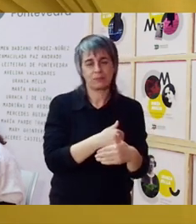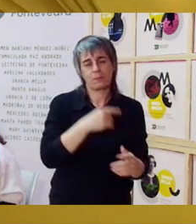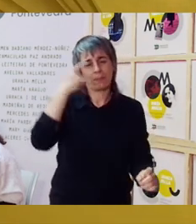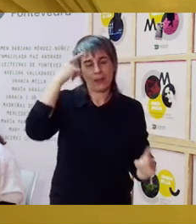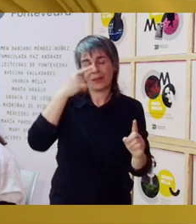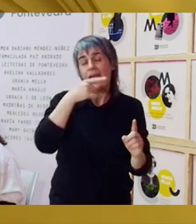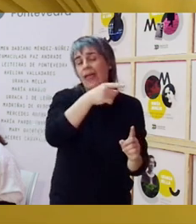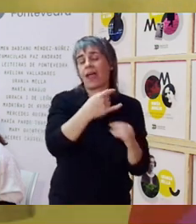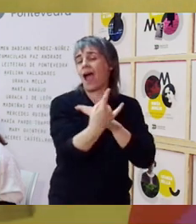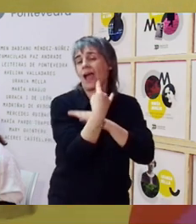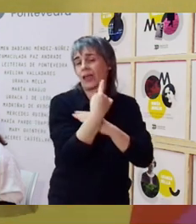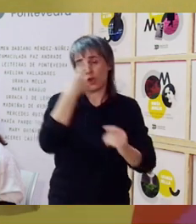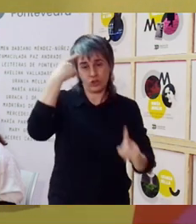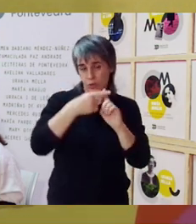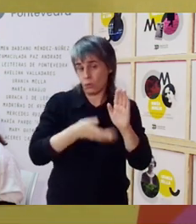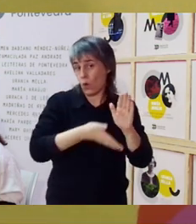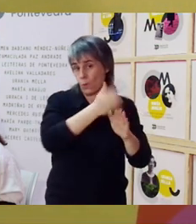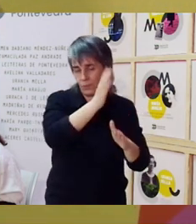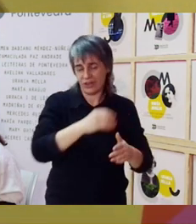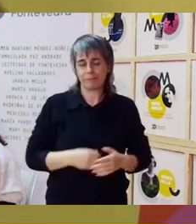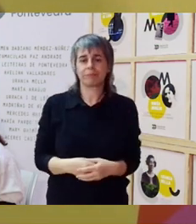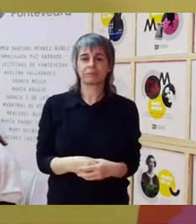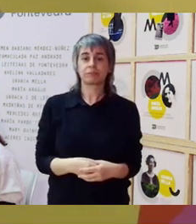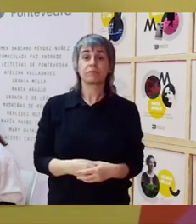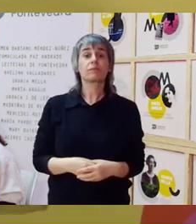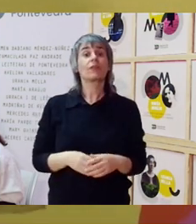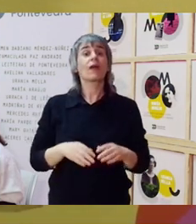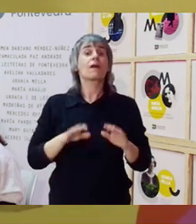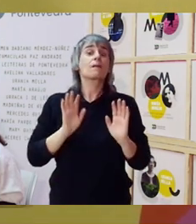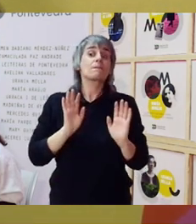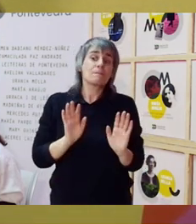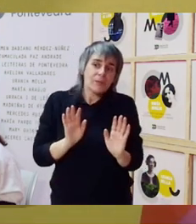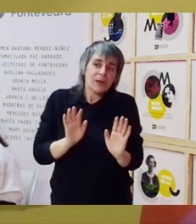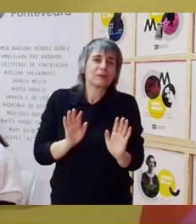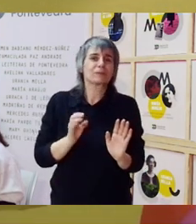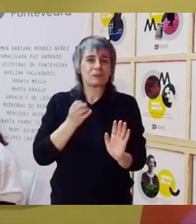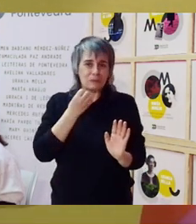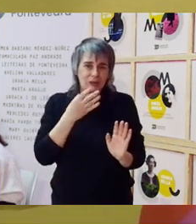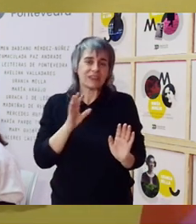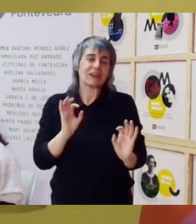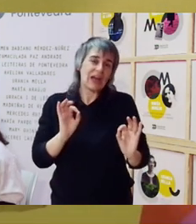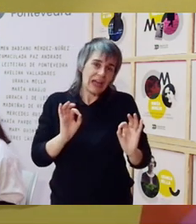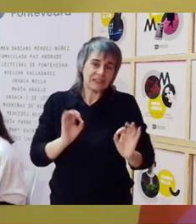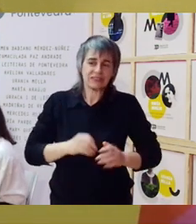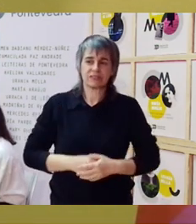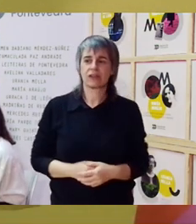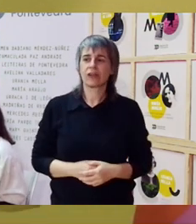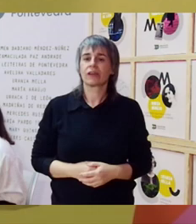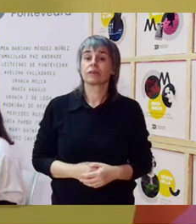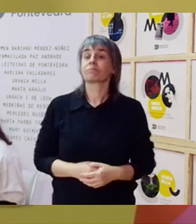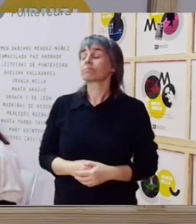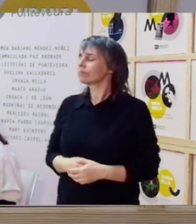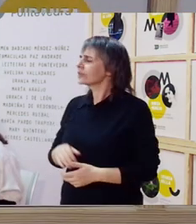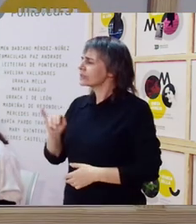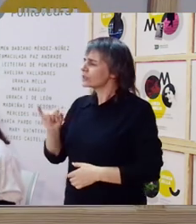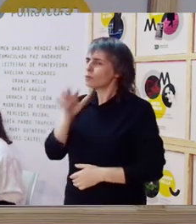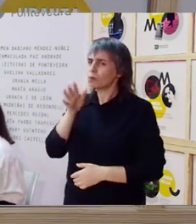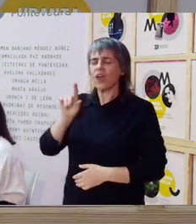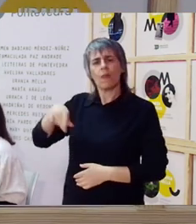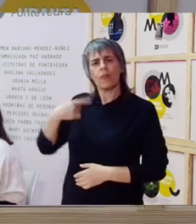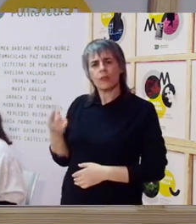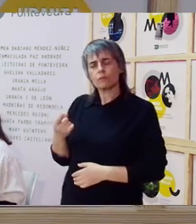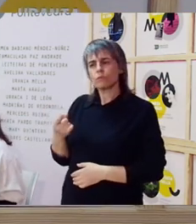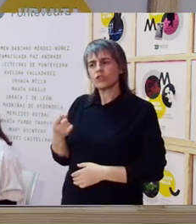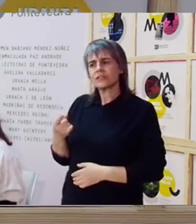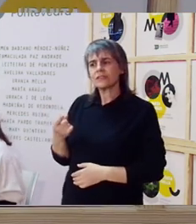marchar. Pero bueno, tamén tuvemos nosos momentos despois. Efectivamente, porque chega un momento que se decide que ti vas